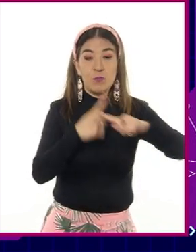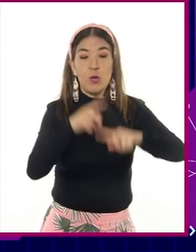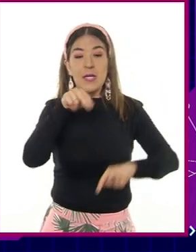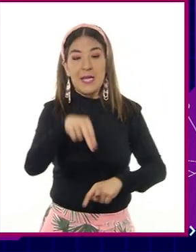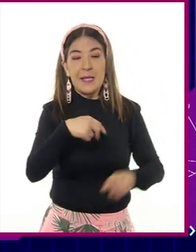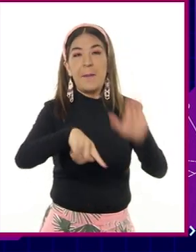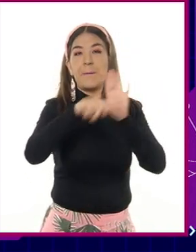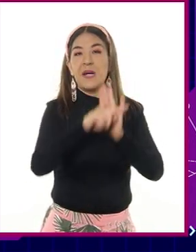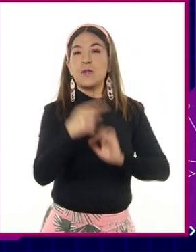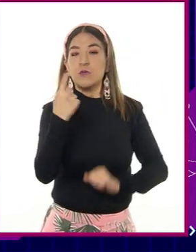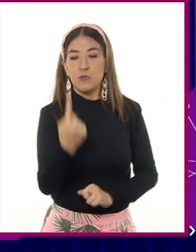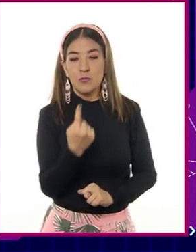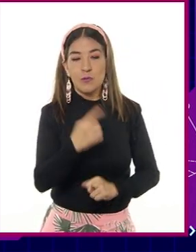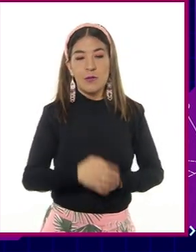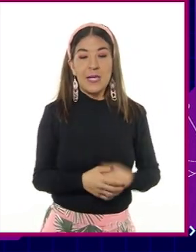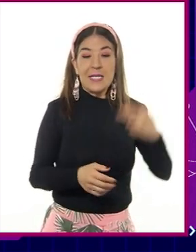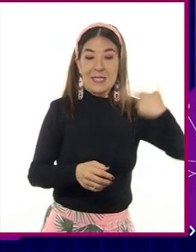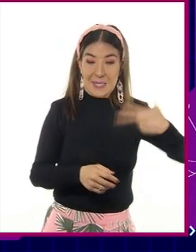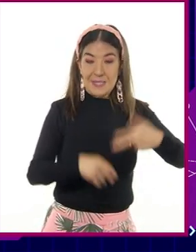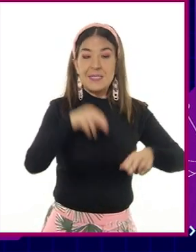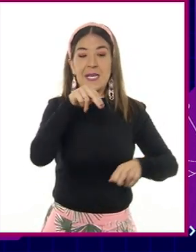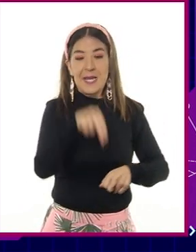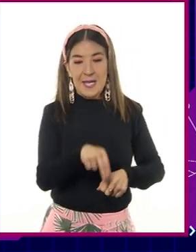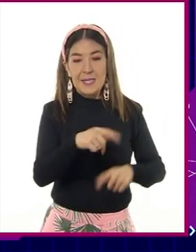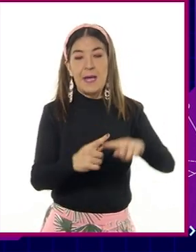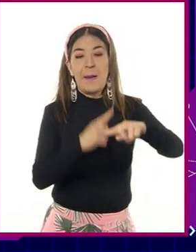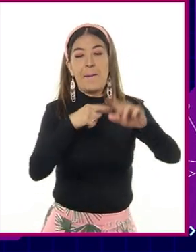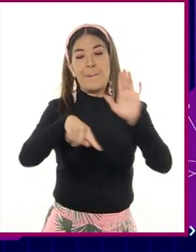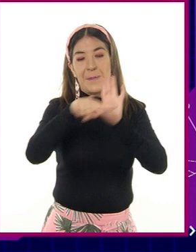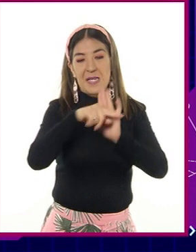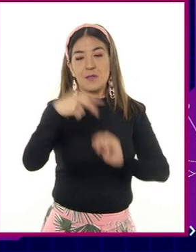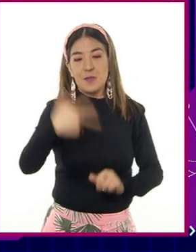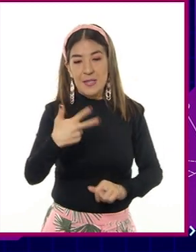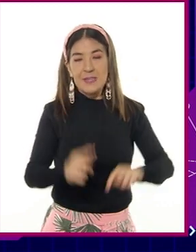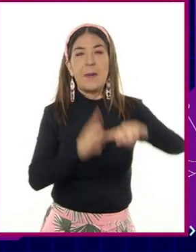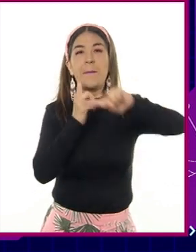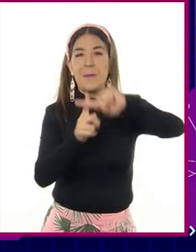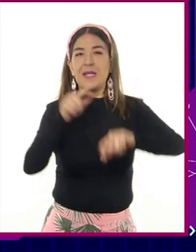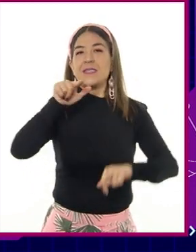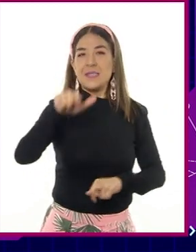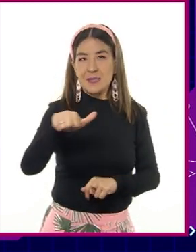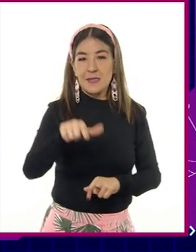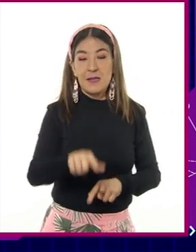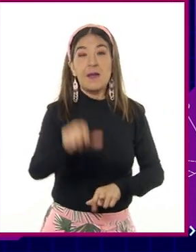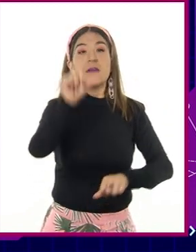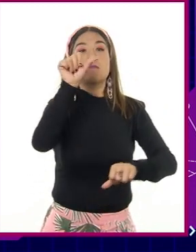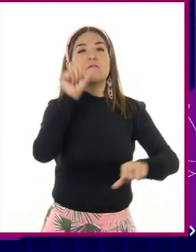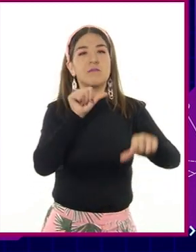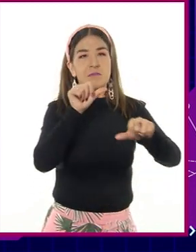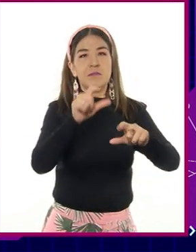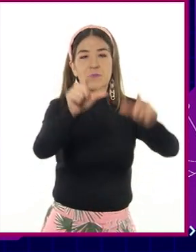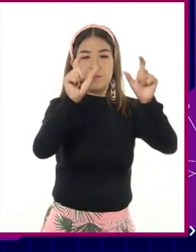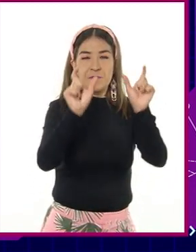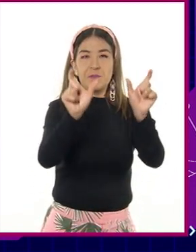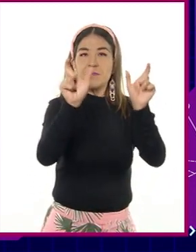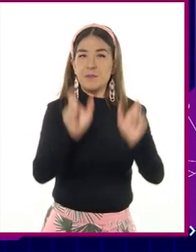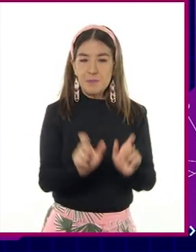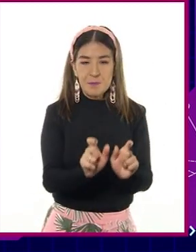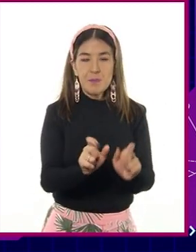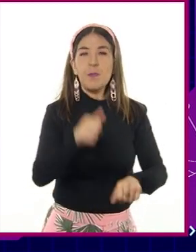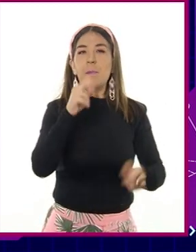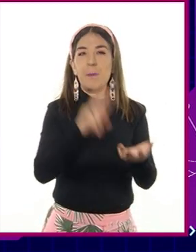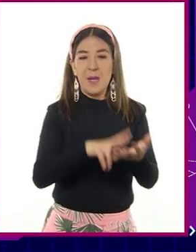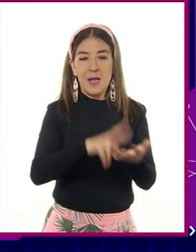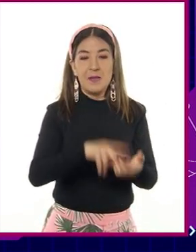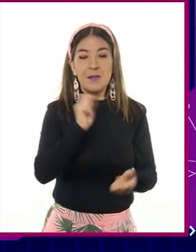1 y obtenemos 13N menos 13 más 17. Al simplificar el sustraendo 13 más